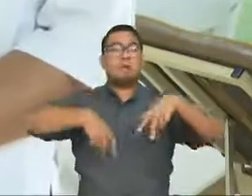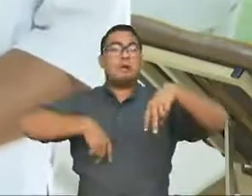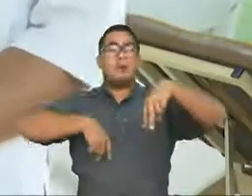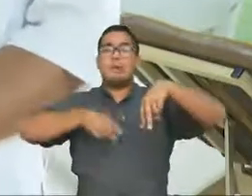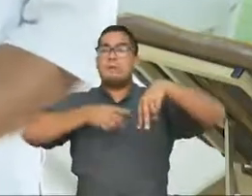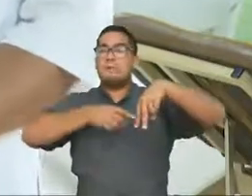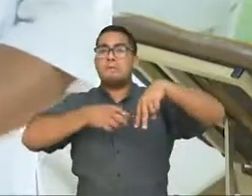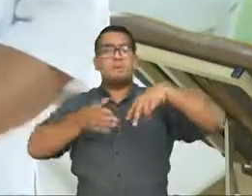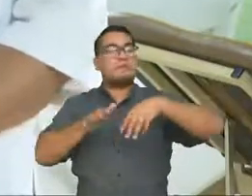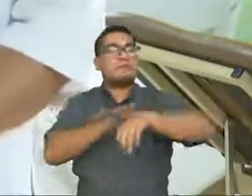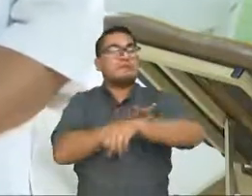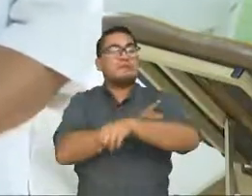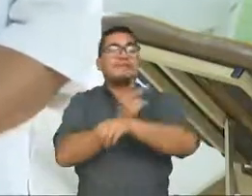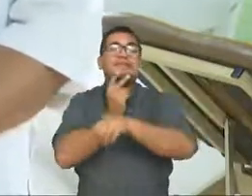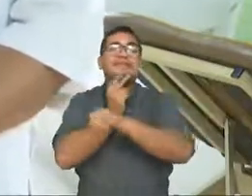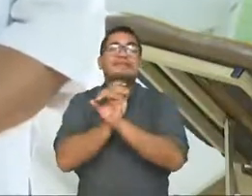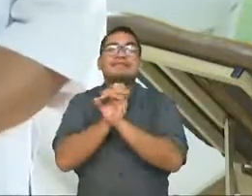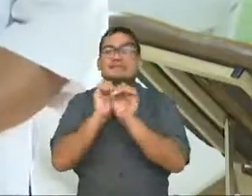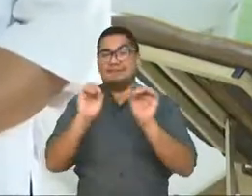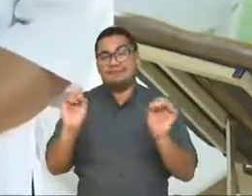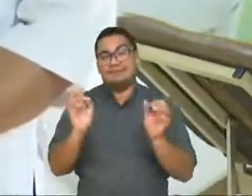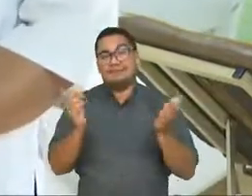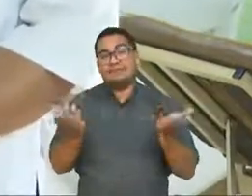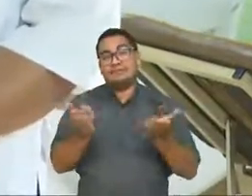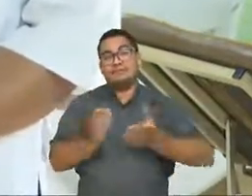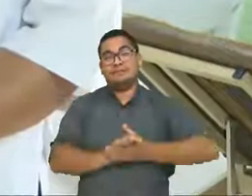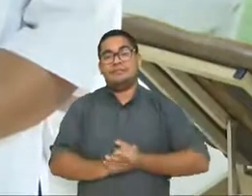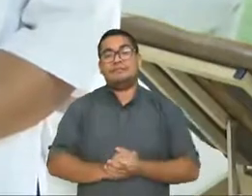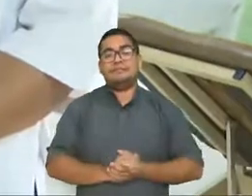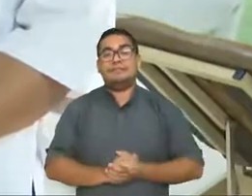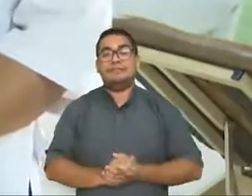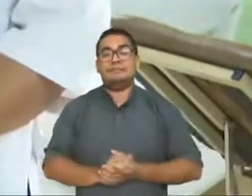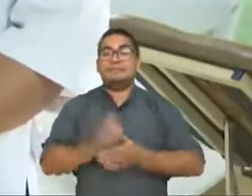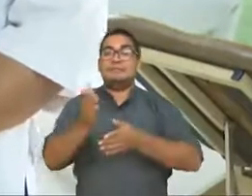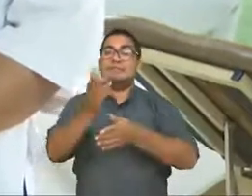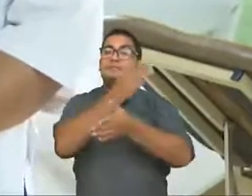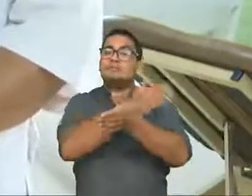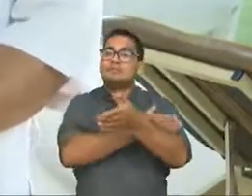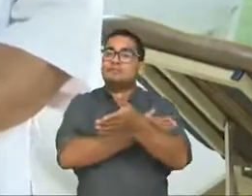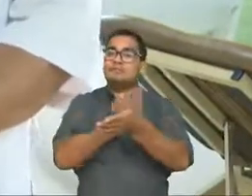nada en sus miembros inferiores. Ya. Que usted me decía que